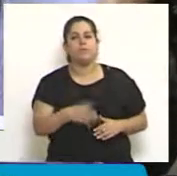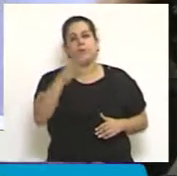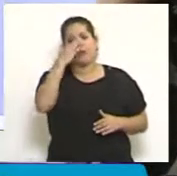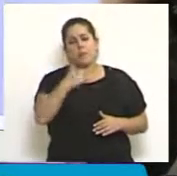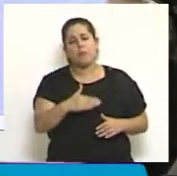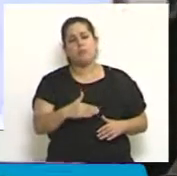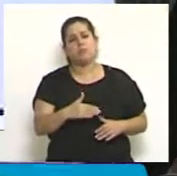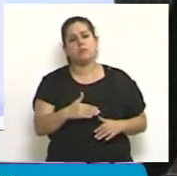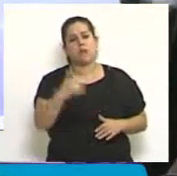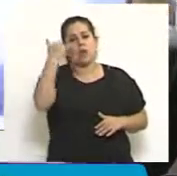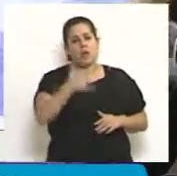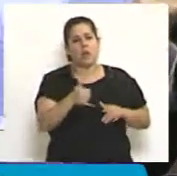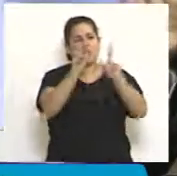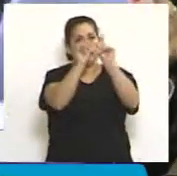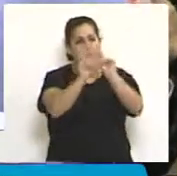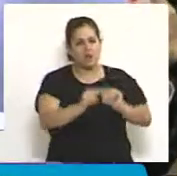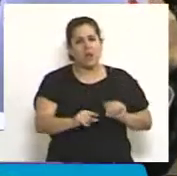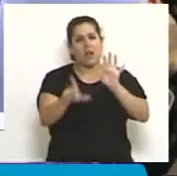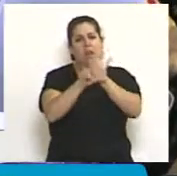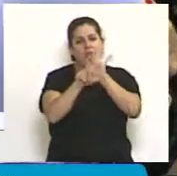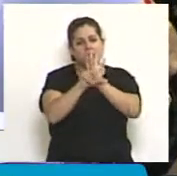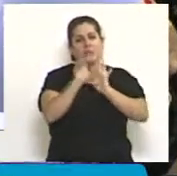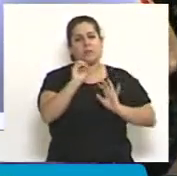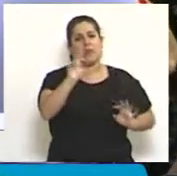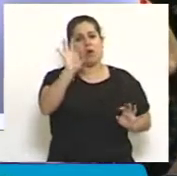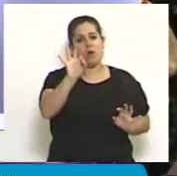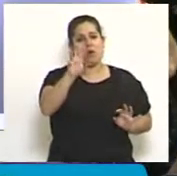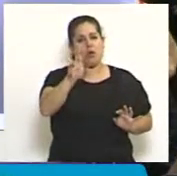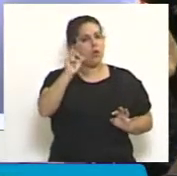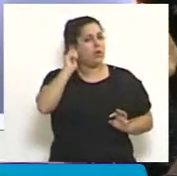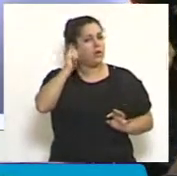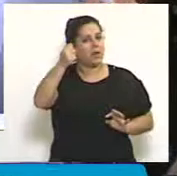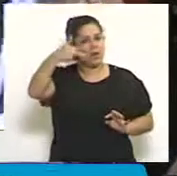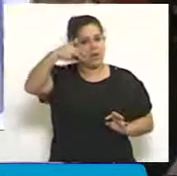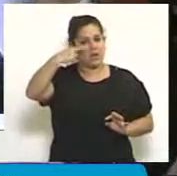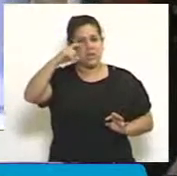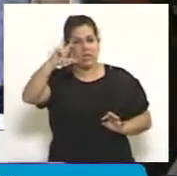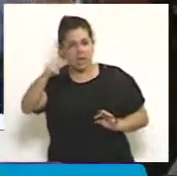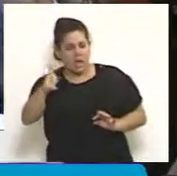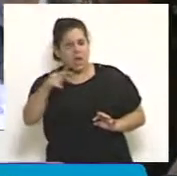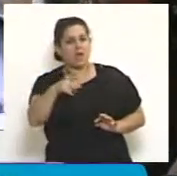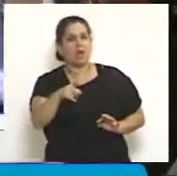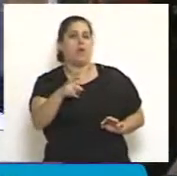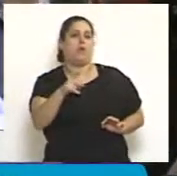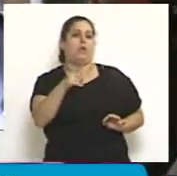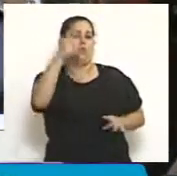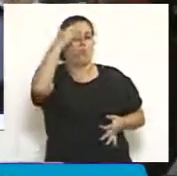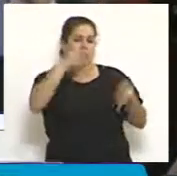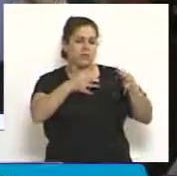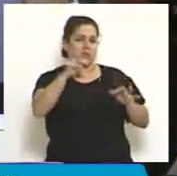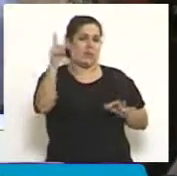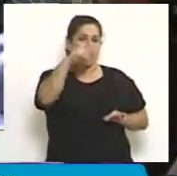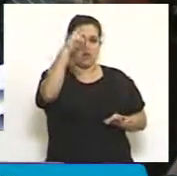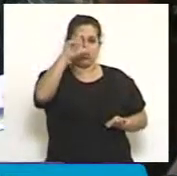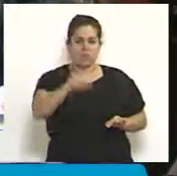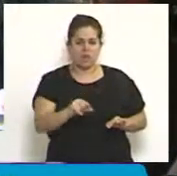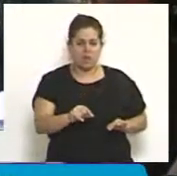los previstos en la Ley 24.769, régimen penal tributario, los previstos en el Código Aduanero y